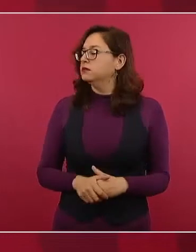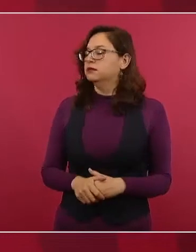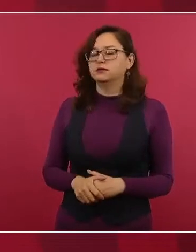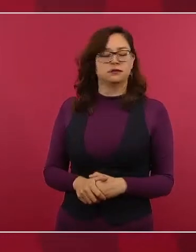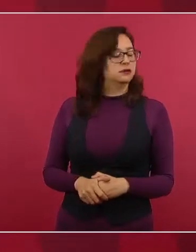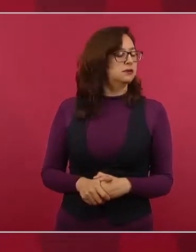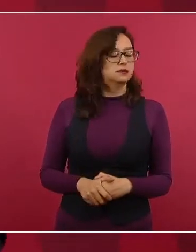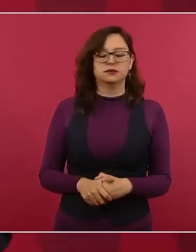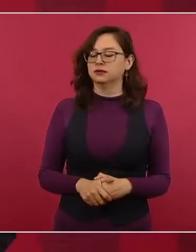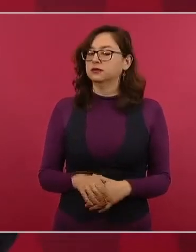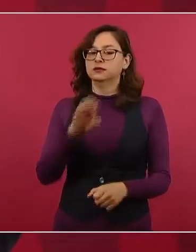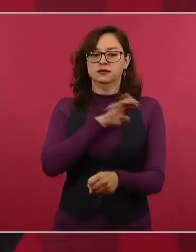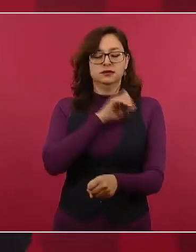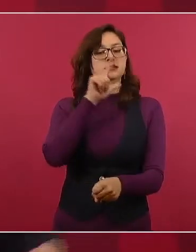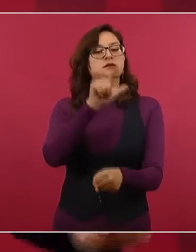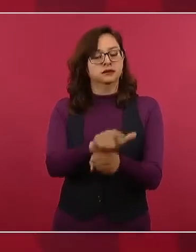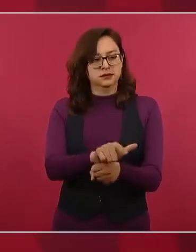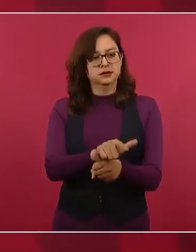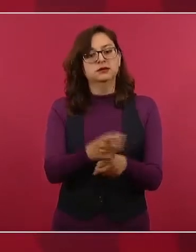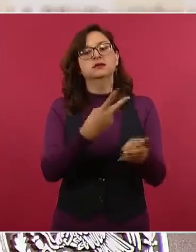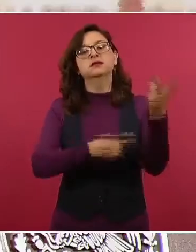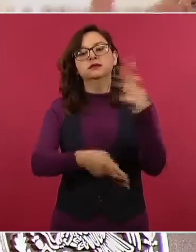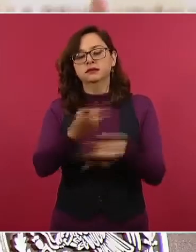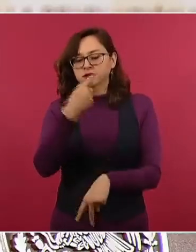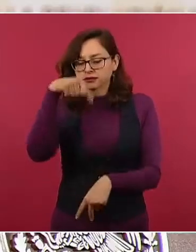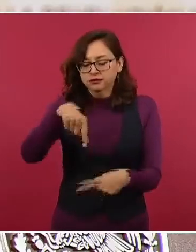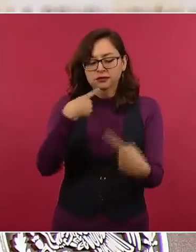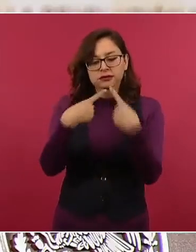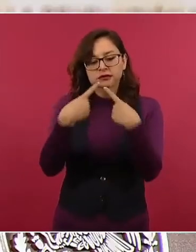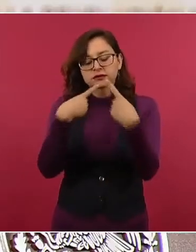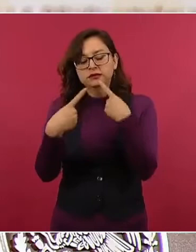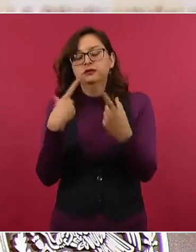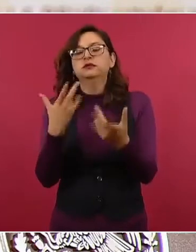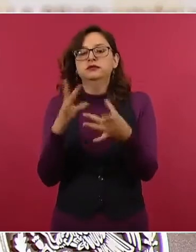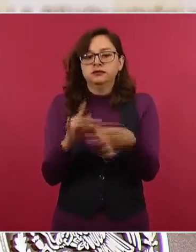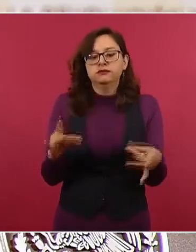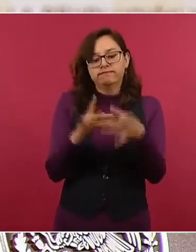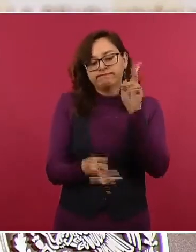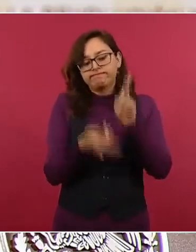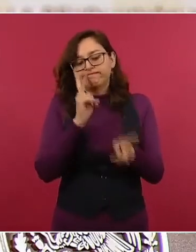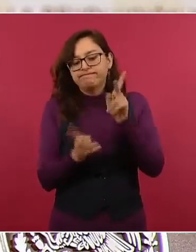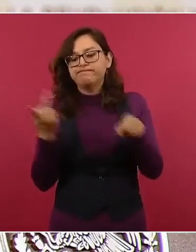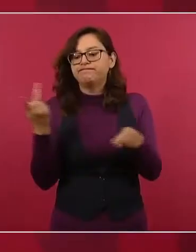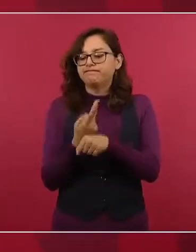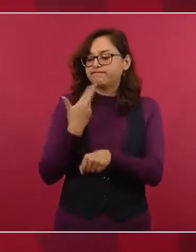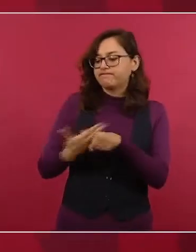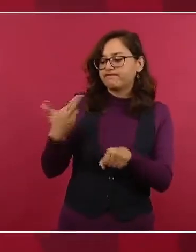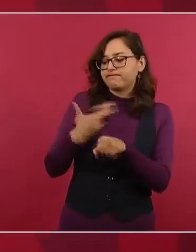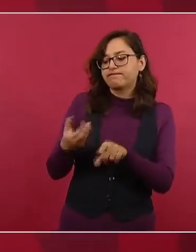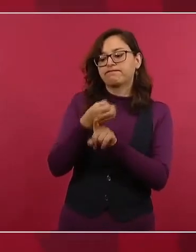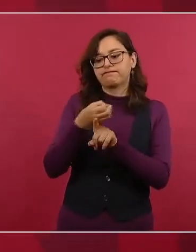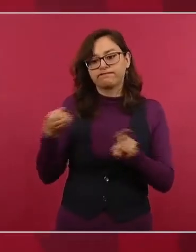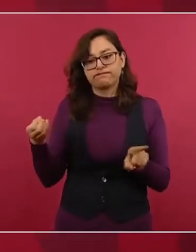coordinador o el que está ayudando en la organización y viene a hablar con nosotros. Está